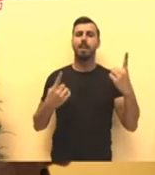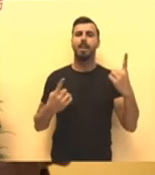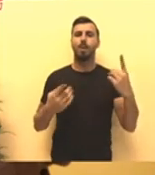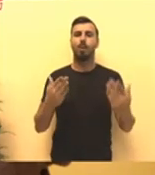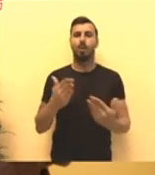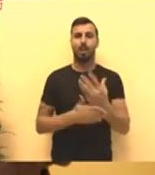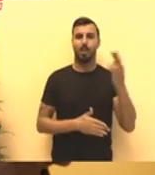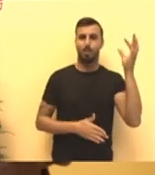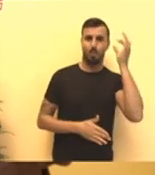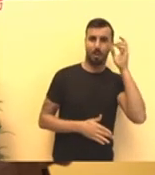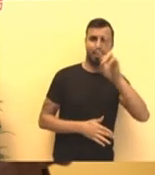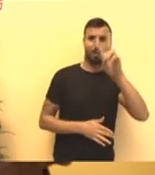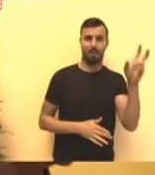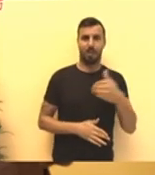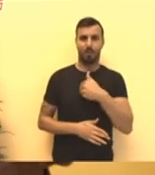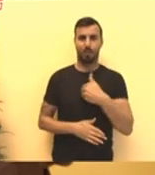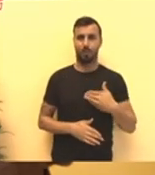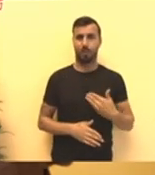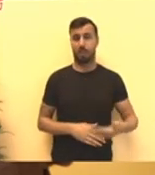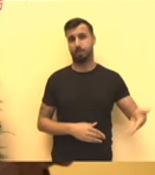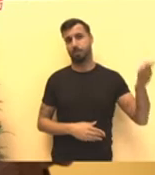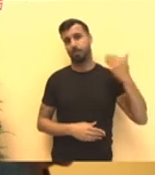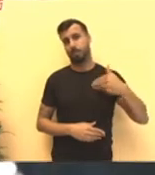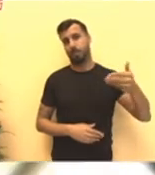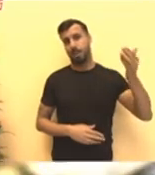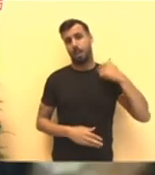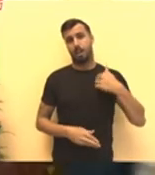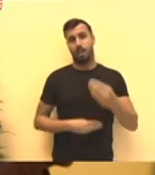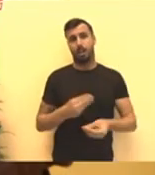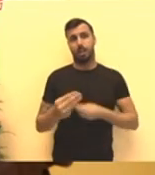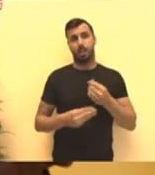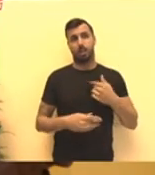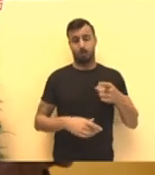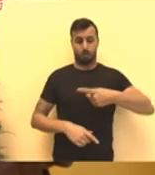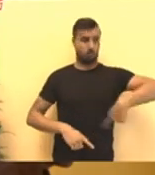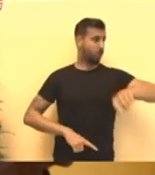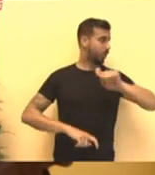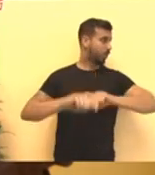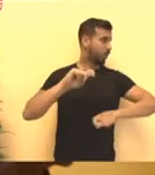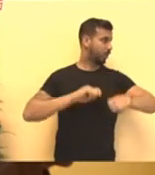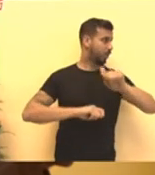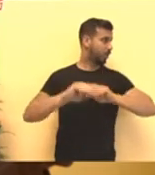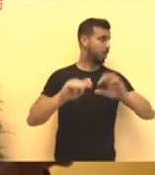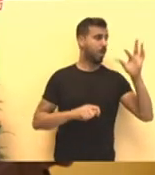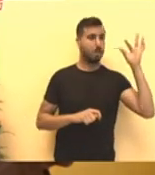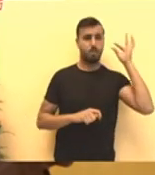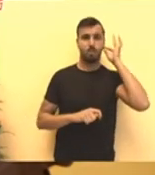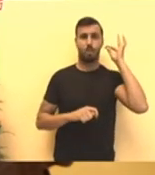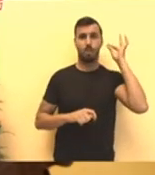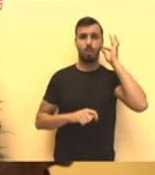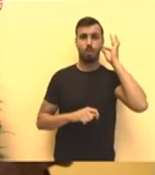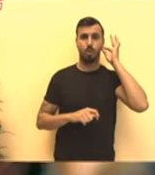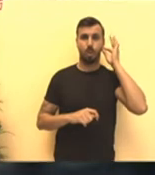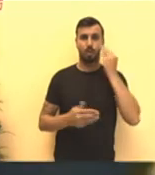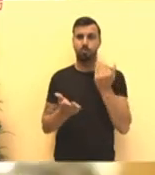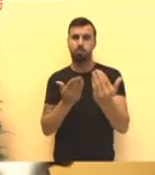y diversidad funcional. Yo me dirigía, desde la asociación nos dirigíamos a las asociaciones de mujeres para que hablaran